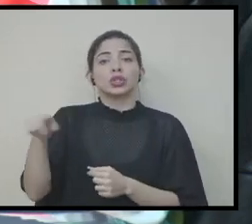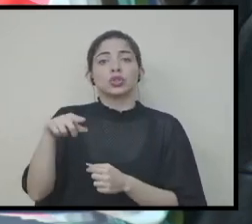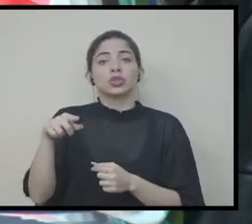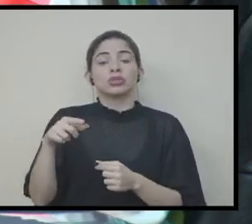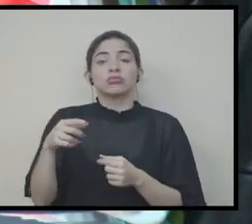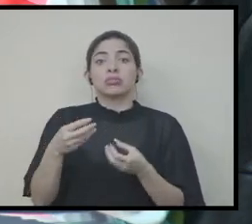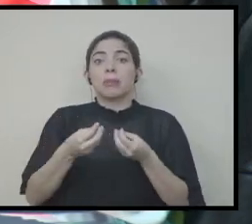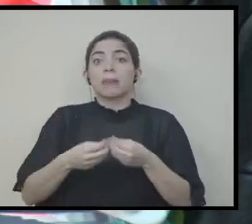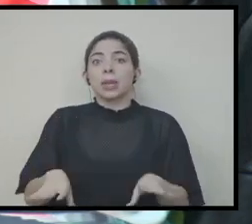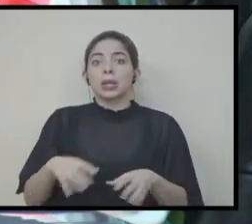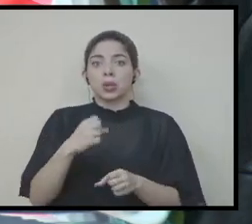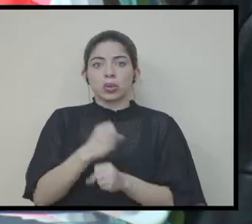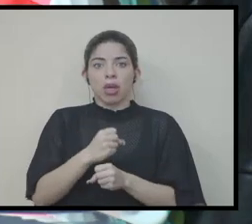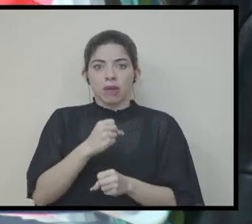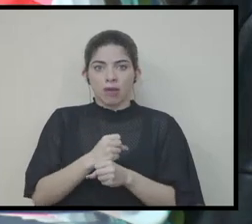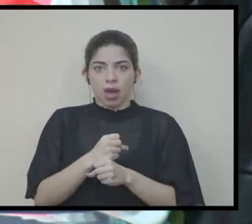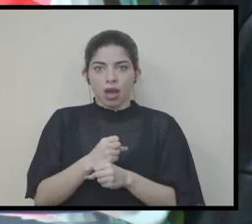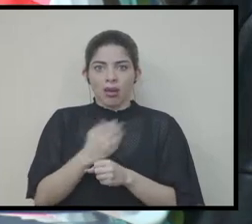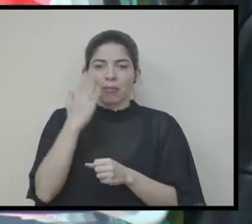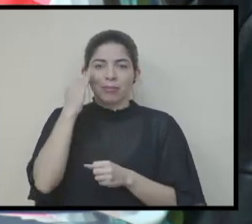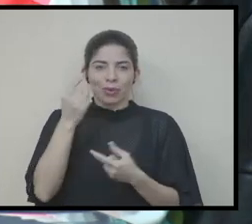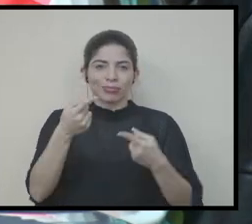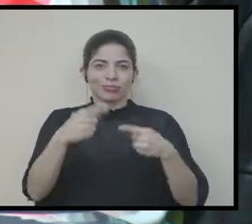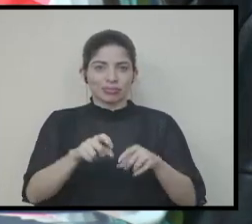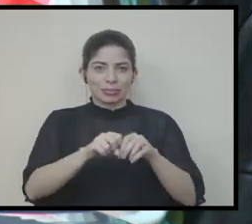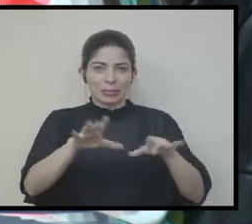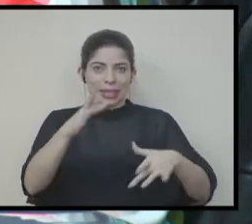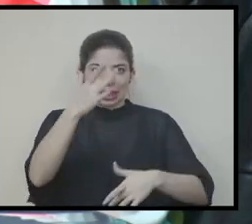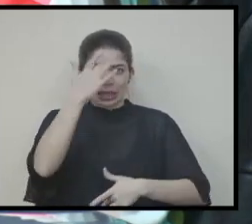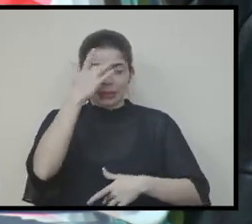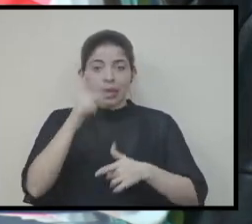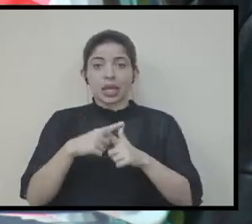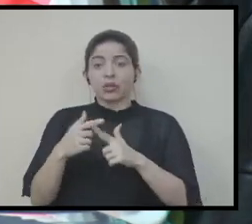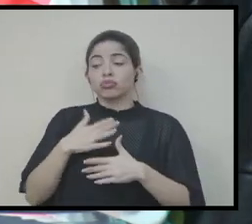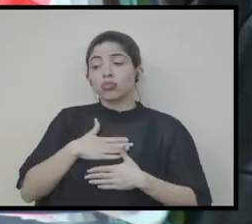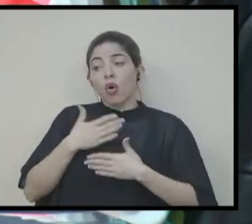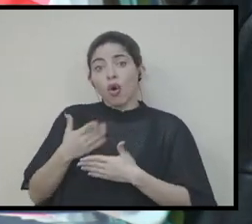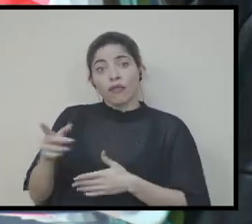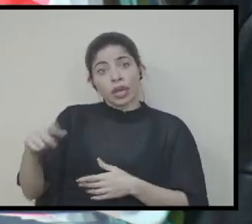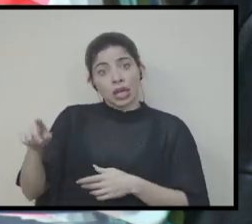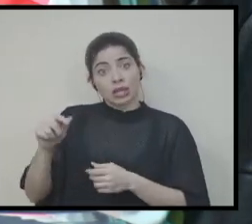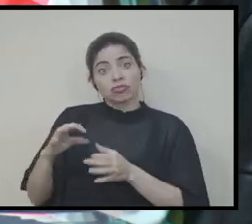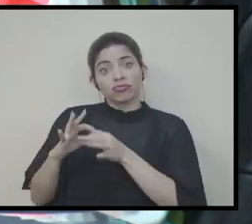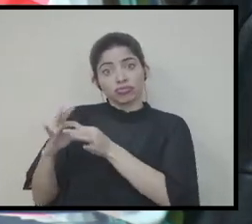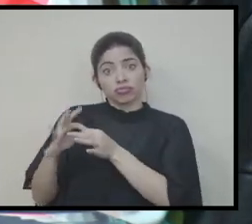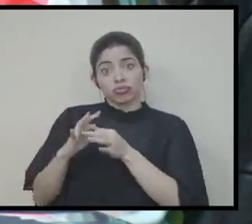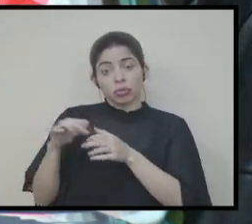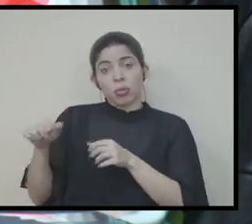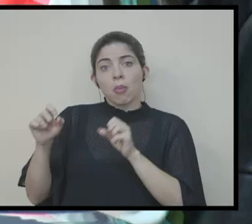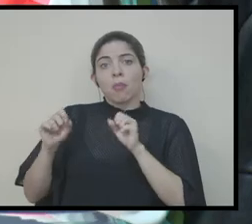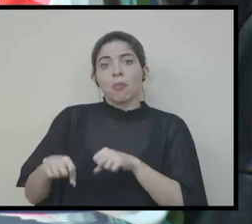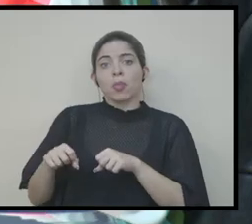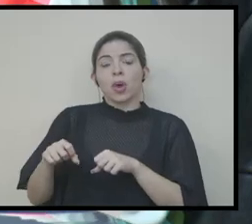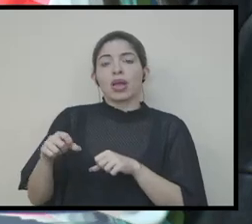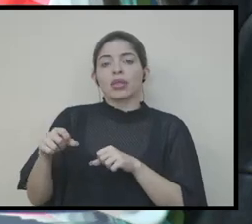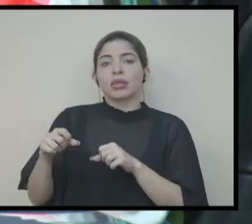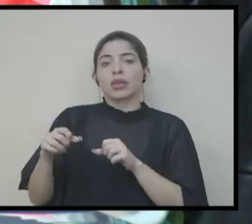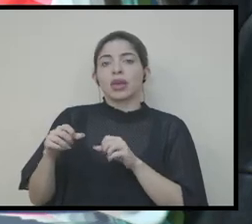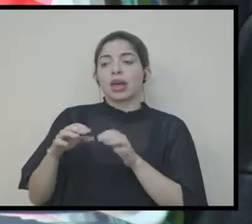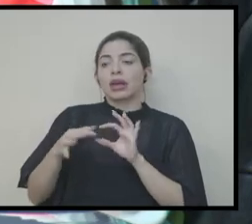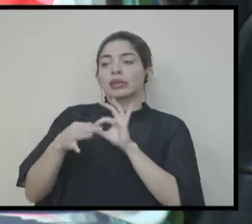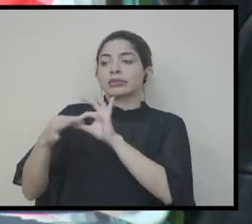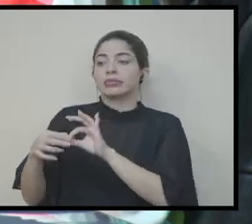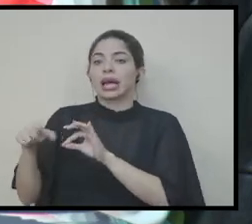habían quedado sin trabajo, precisamente por la pandemia. Entonces les ofrecí que se convirtieran en aliados y que pudiéramos hacer un encadenamiento